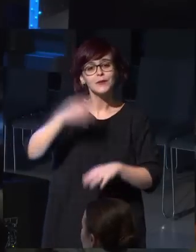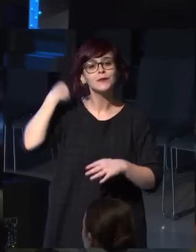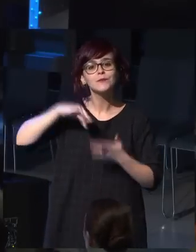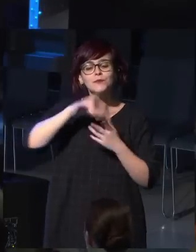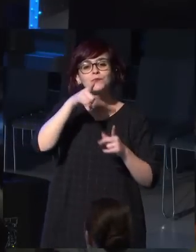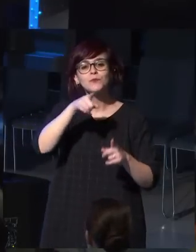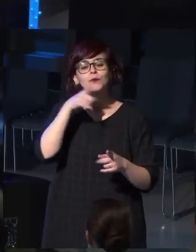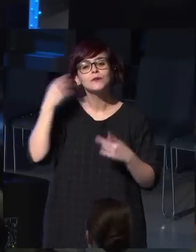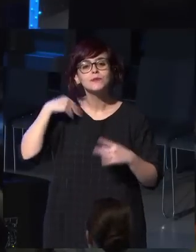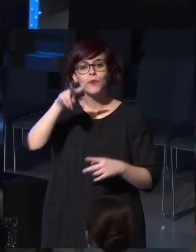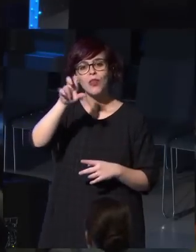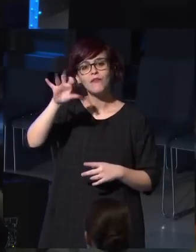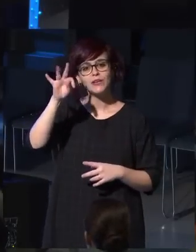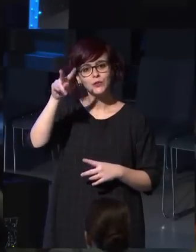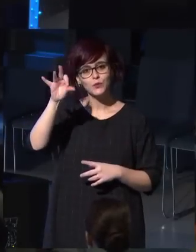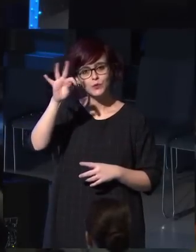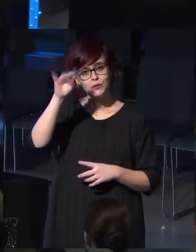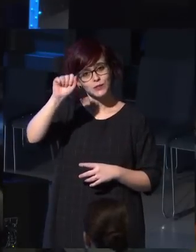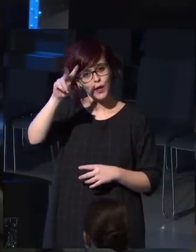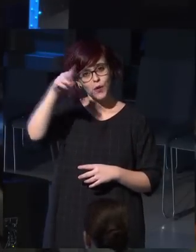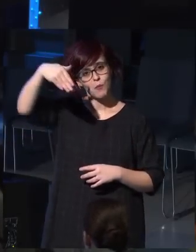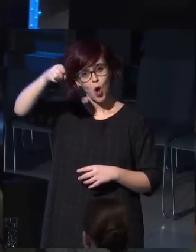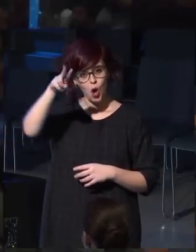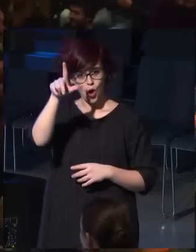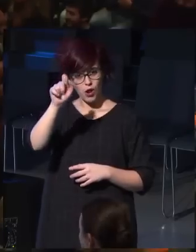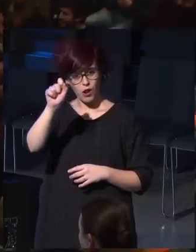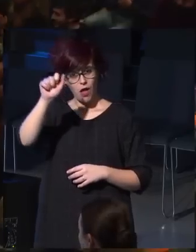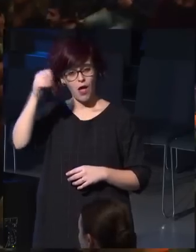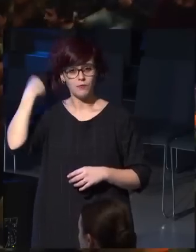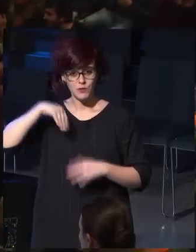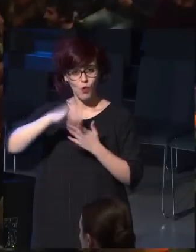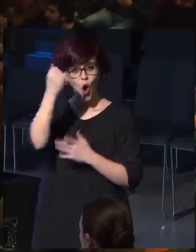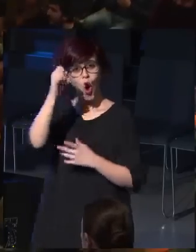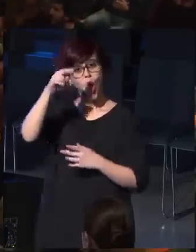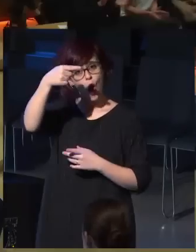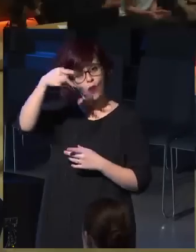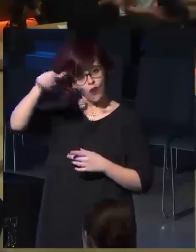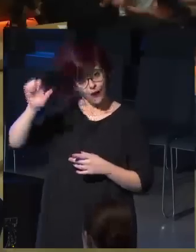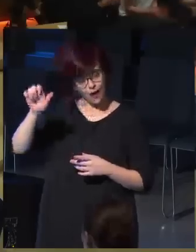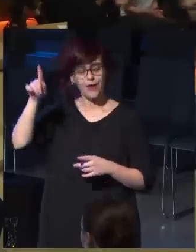de Vetusta Morla y a Enrique Torralbo de la revista Don. All